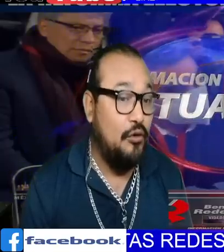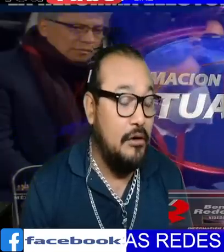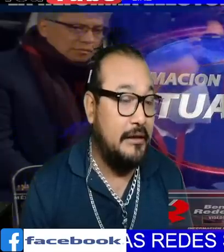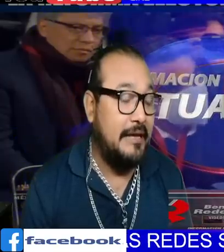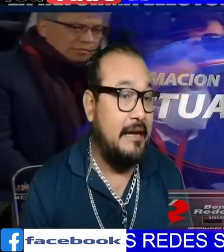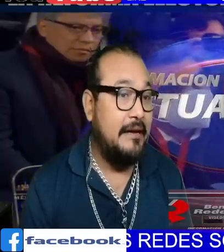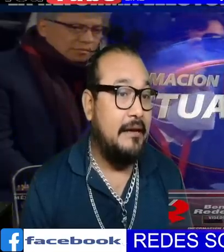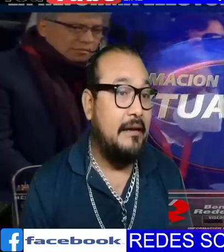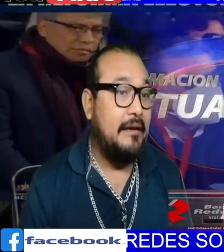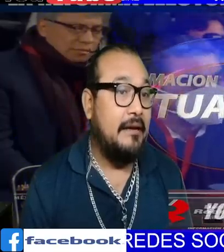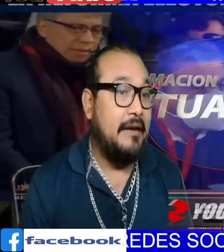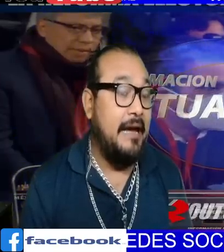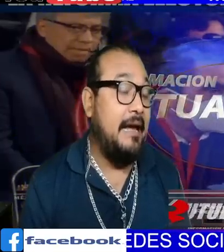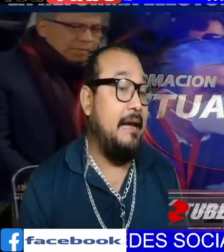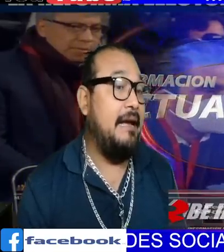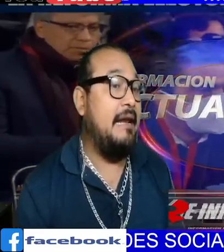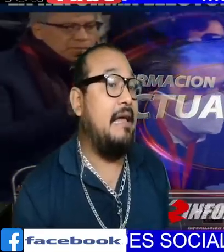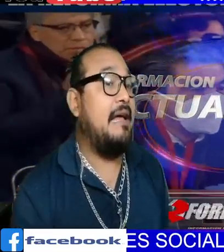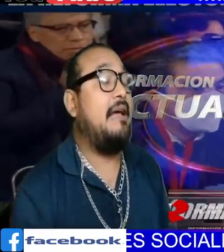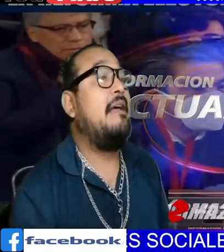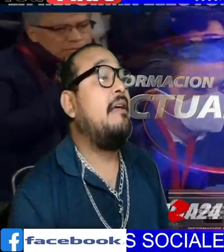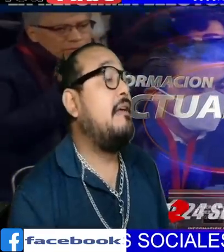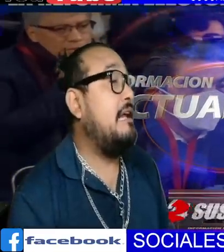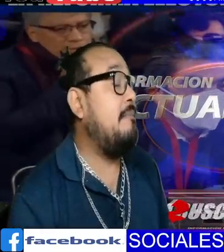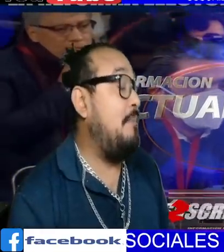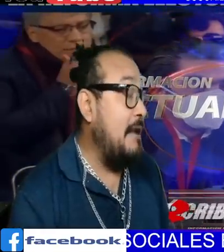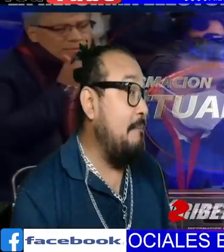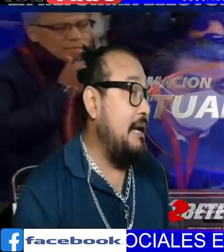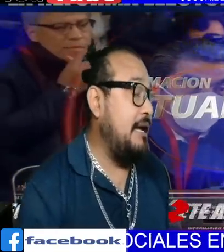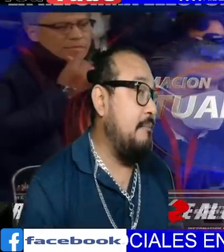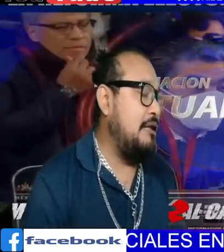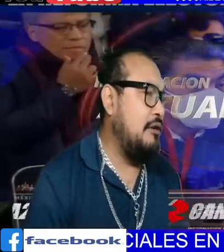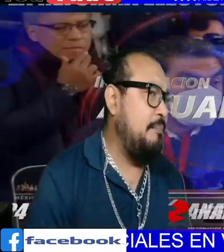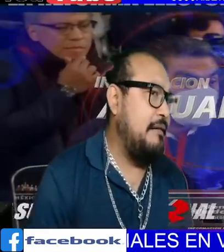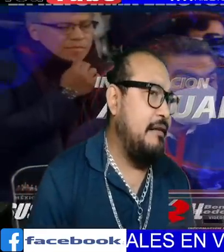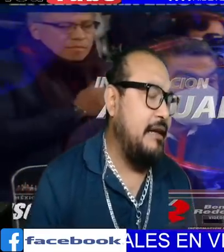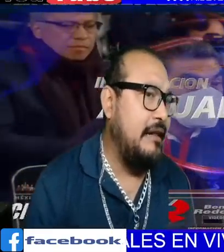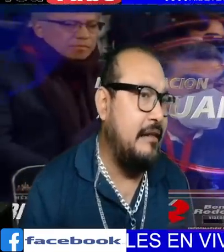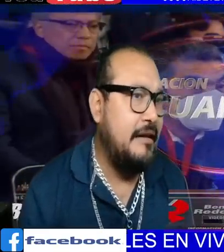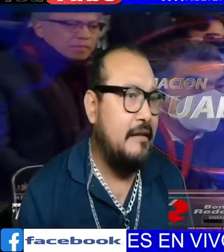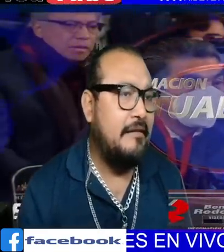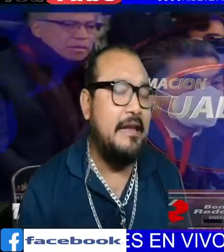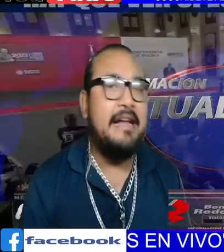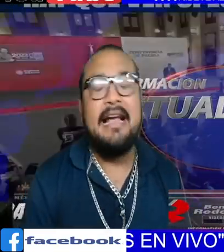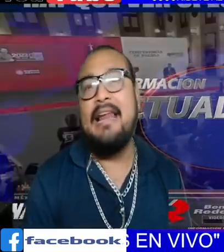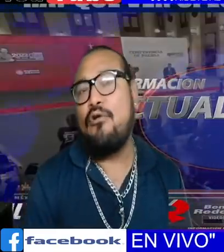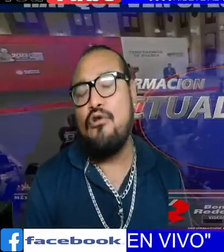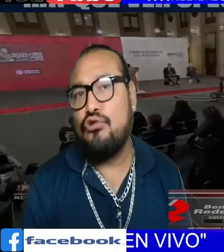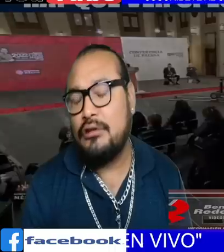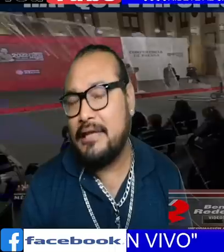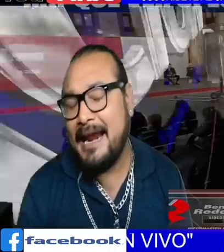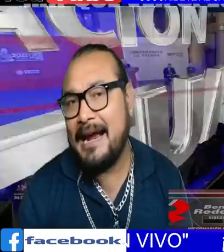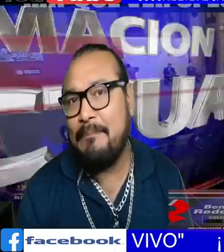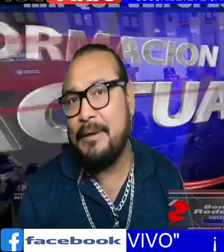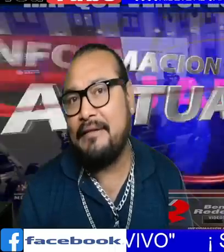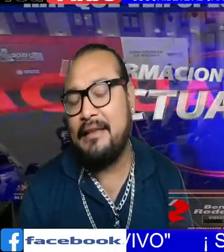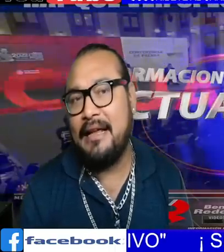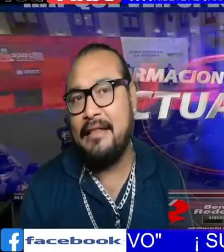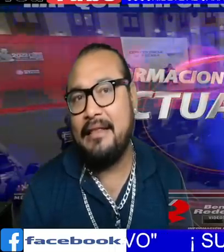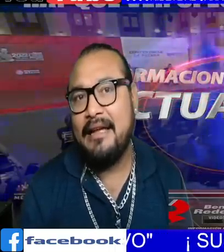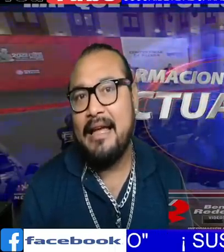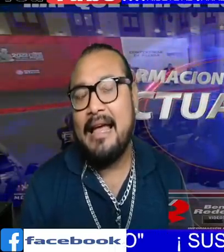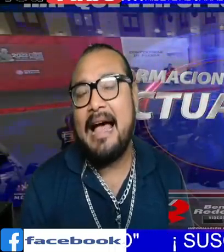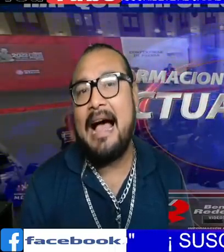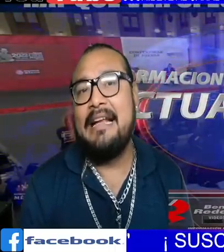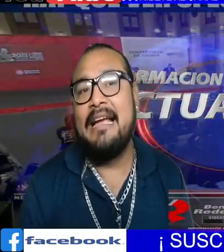resulta que en la el Plan B que metió el presidente sin que le consultaran al